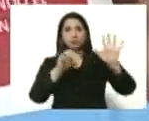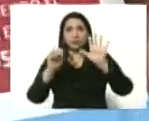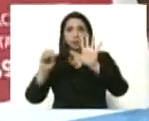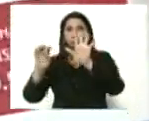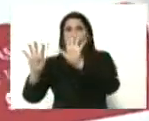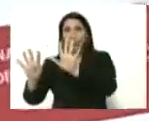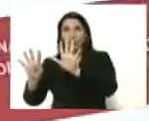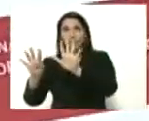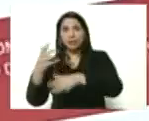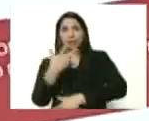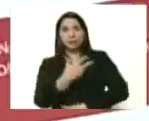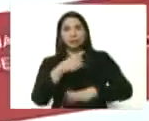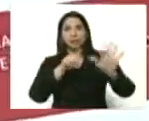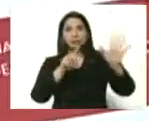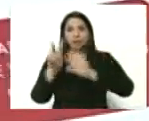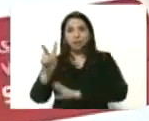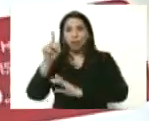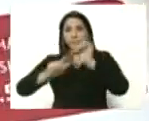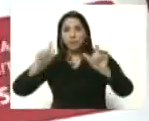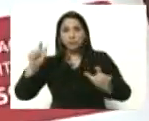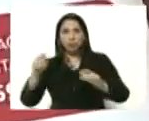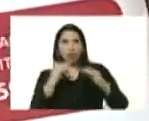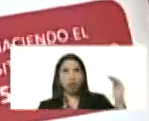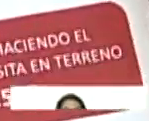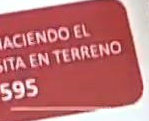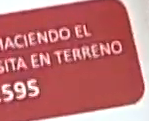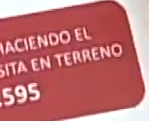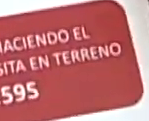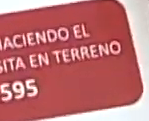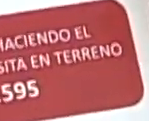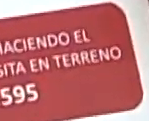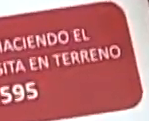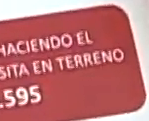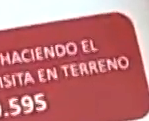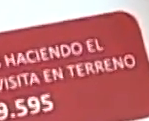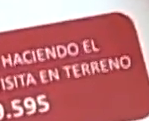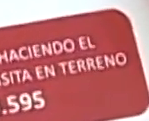19.609.362 personas. Adultos que respondieron a la encuesta